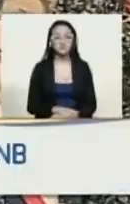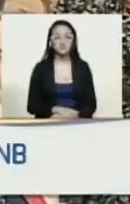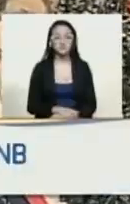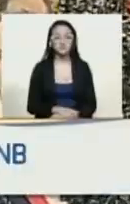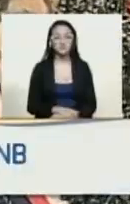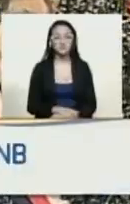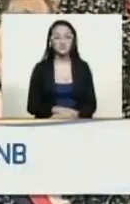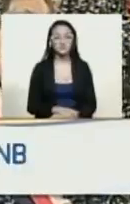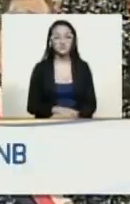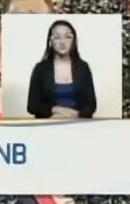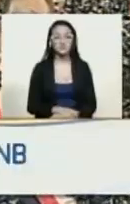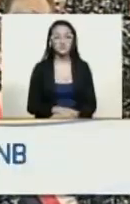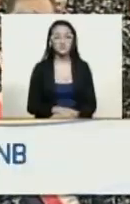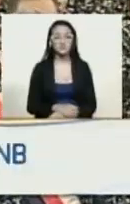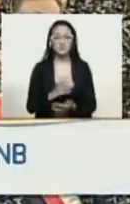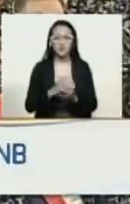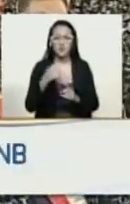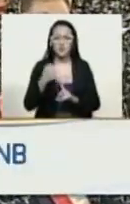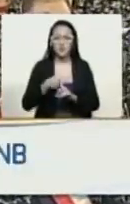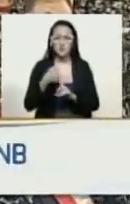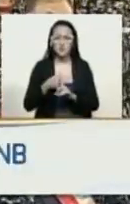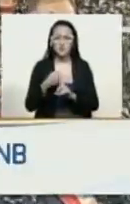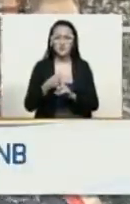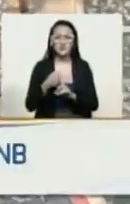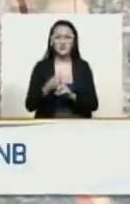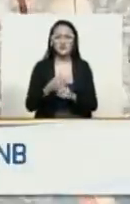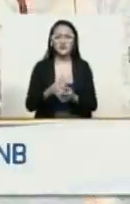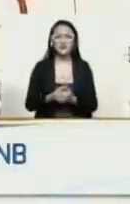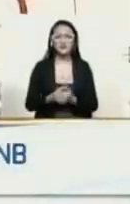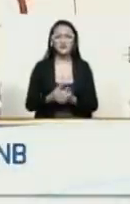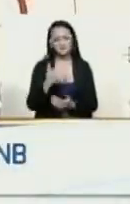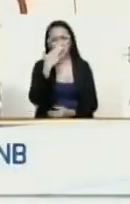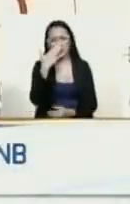Yo estoy en una lucha permanente contra el minimalismo.